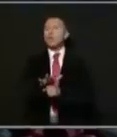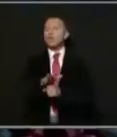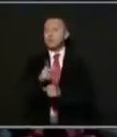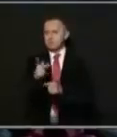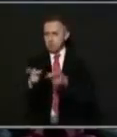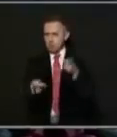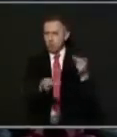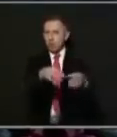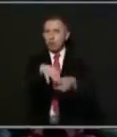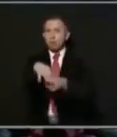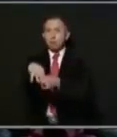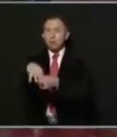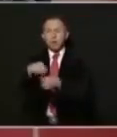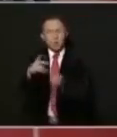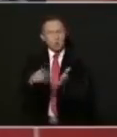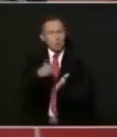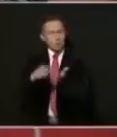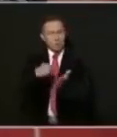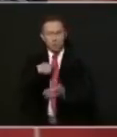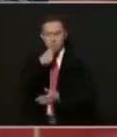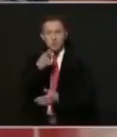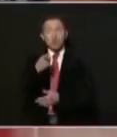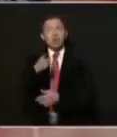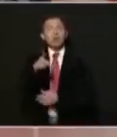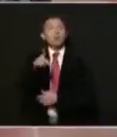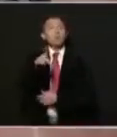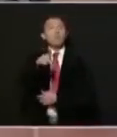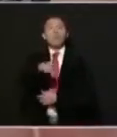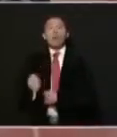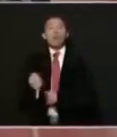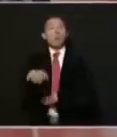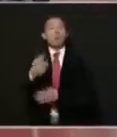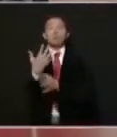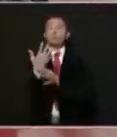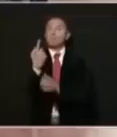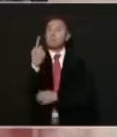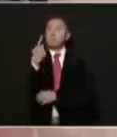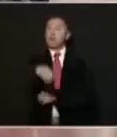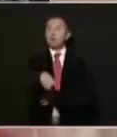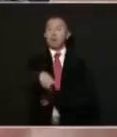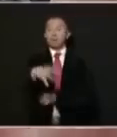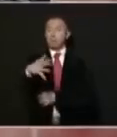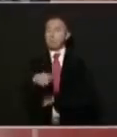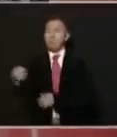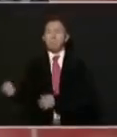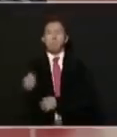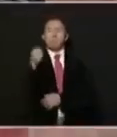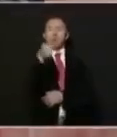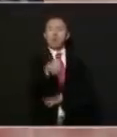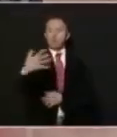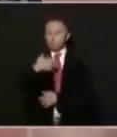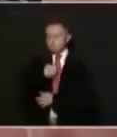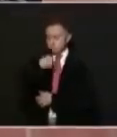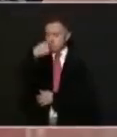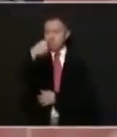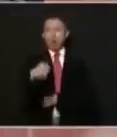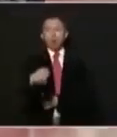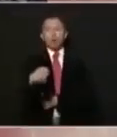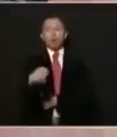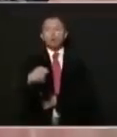el pueblo pone y el pueblo quita. El pueblo es